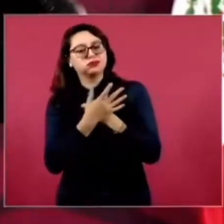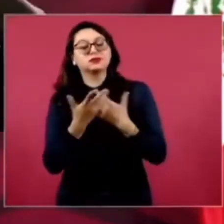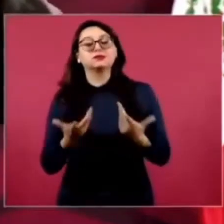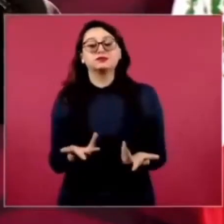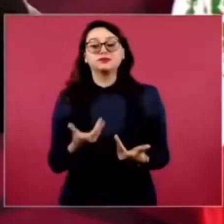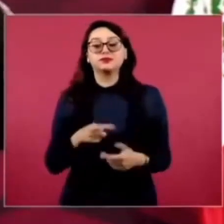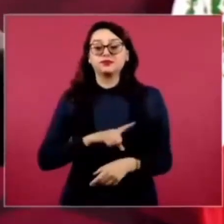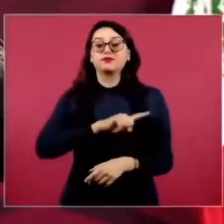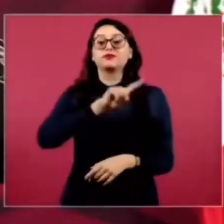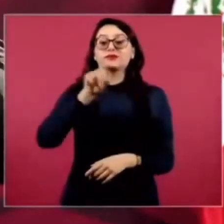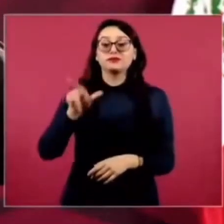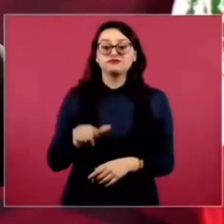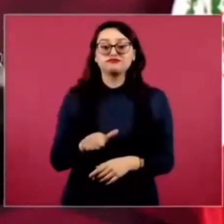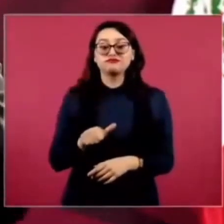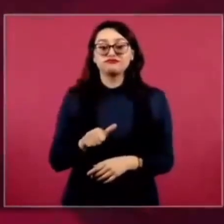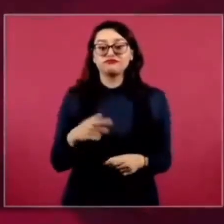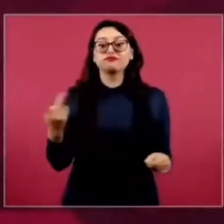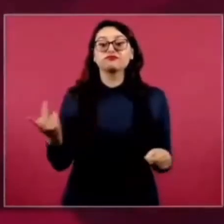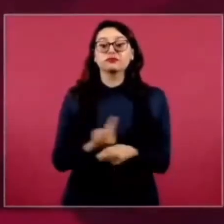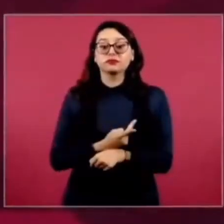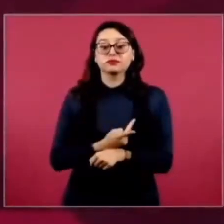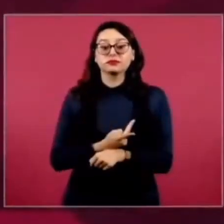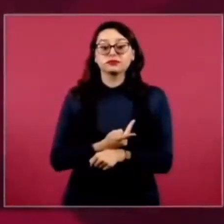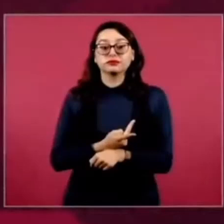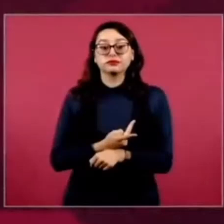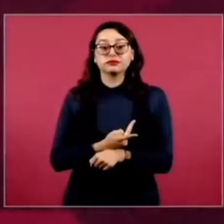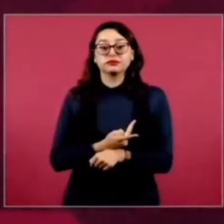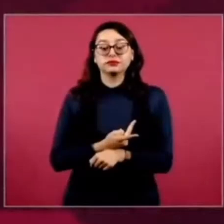Luego se perdió